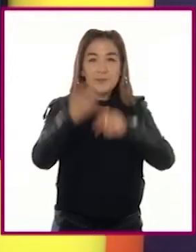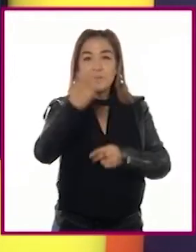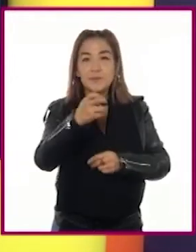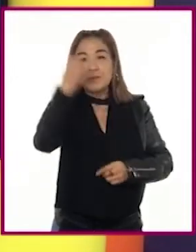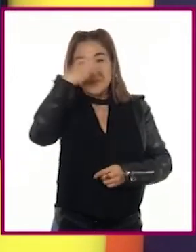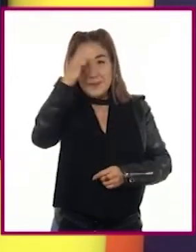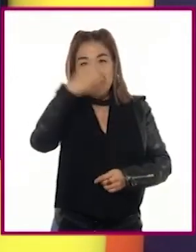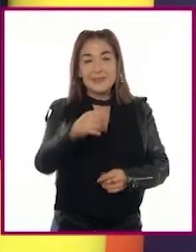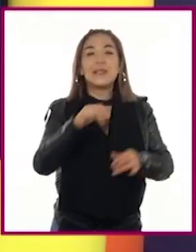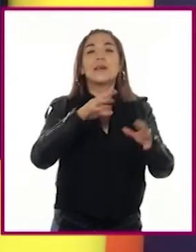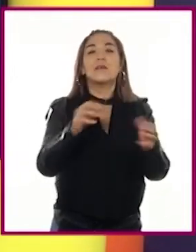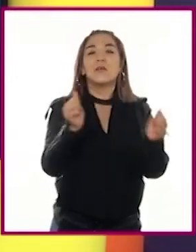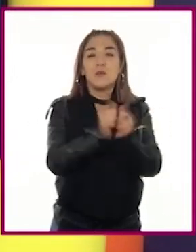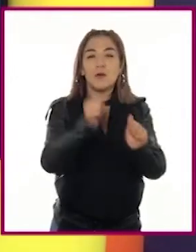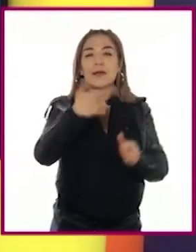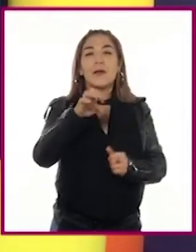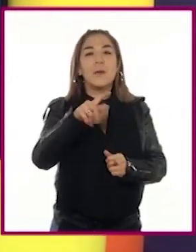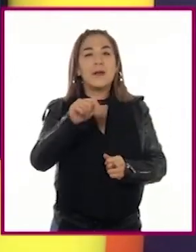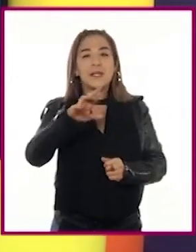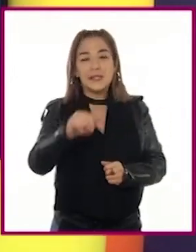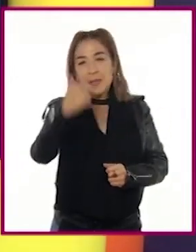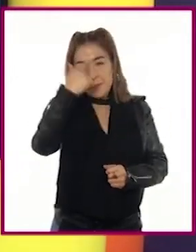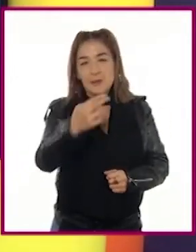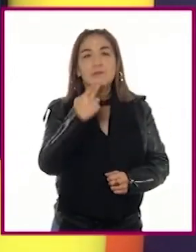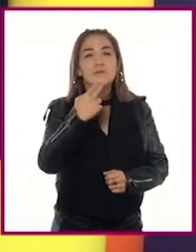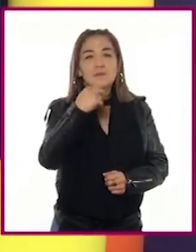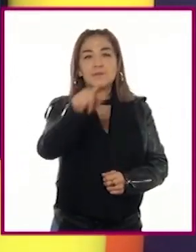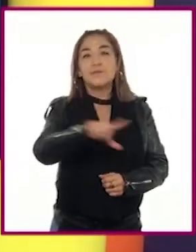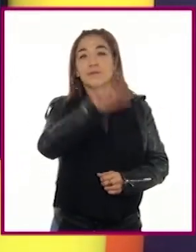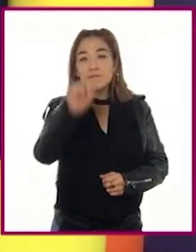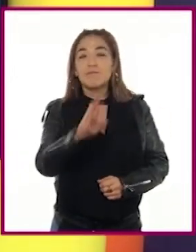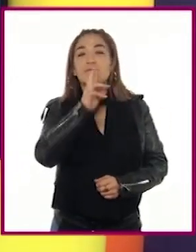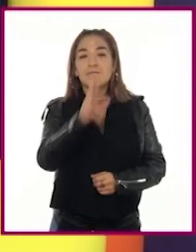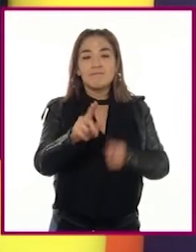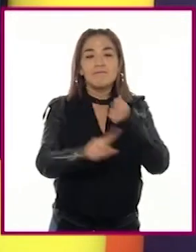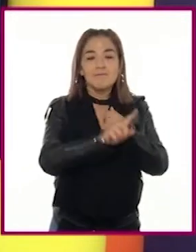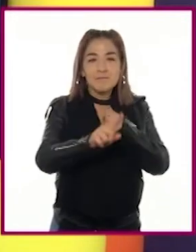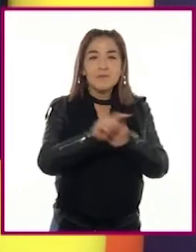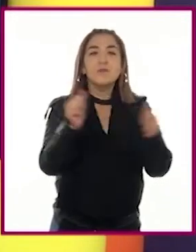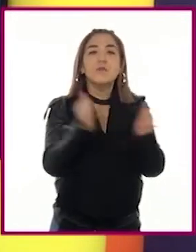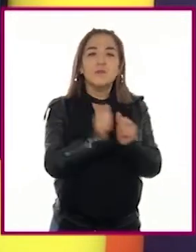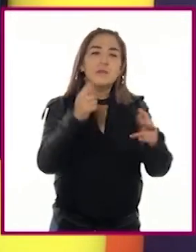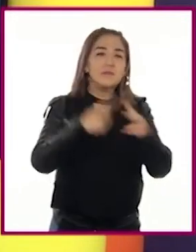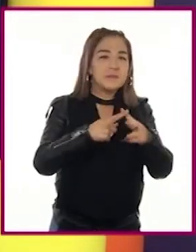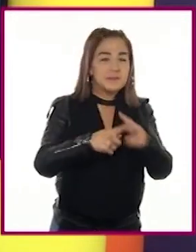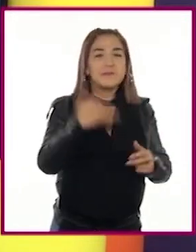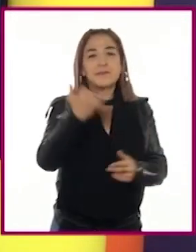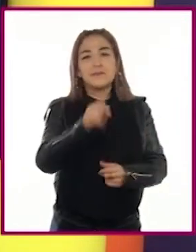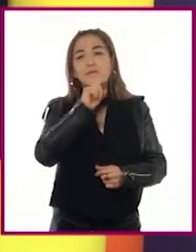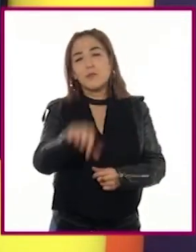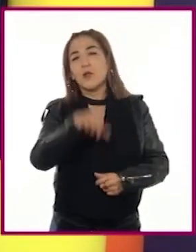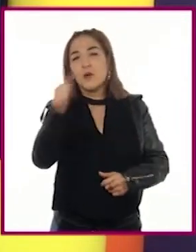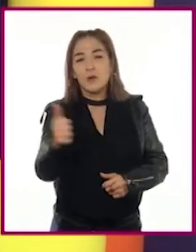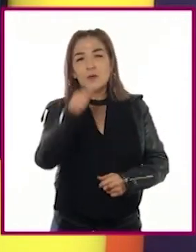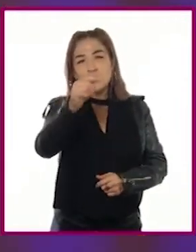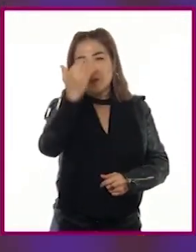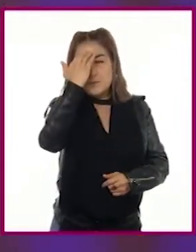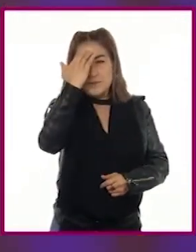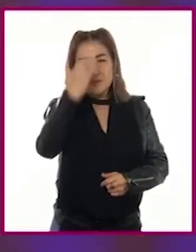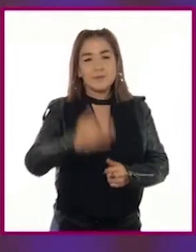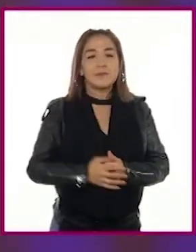geométricos para así utilizarlos como herramientas al resolver situaciones tanto matemáticas como de otros ámbitos del